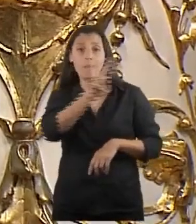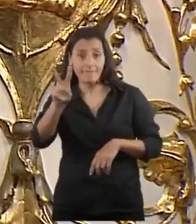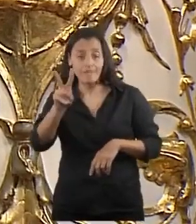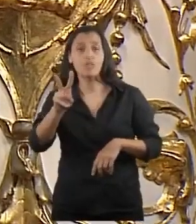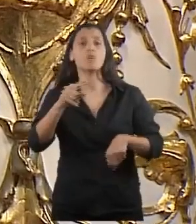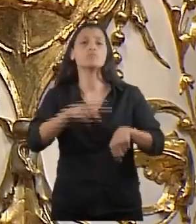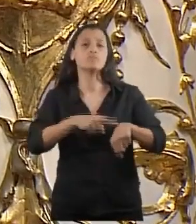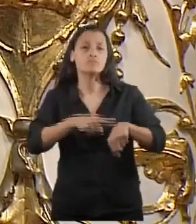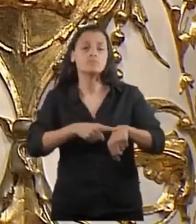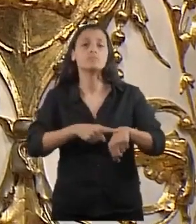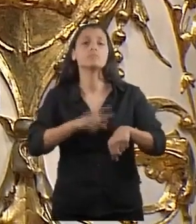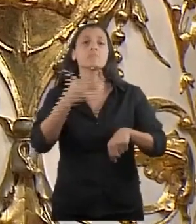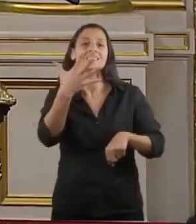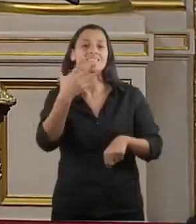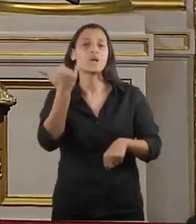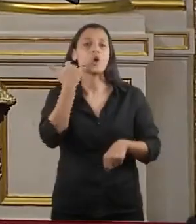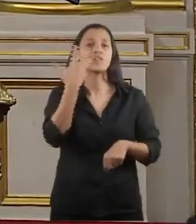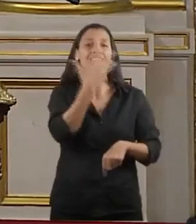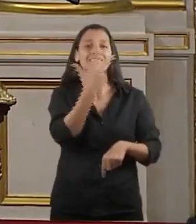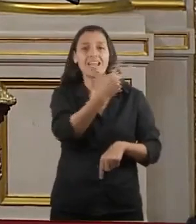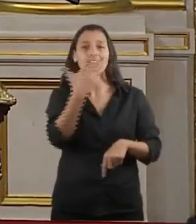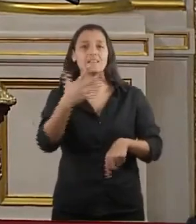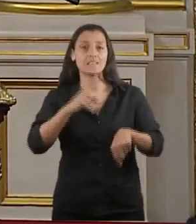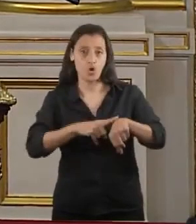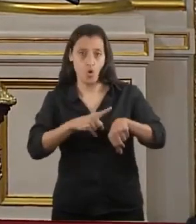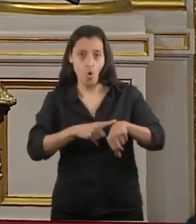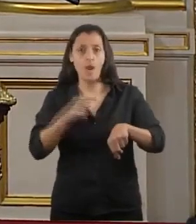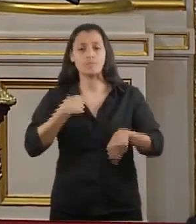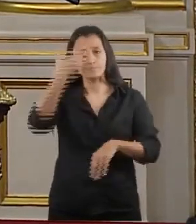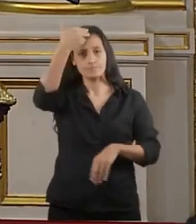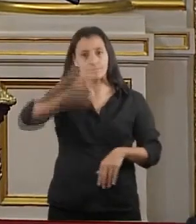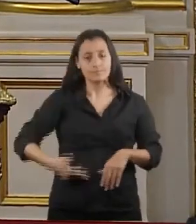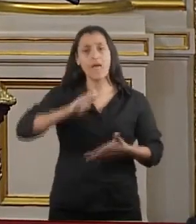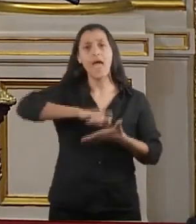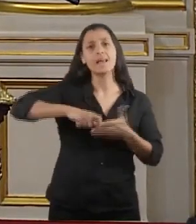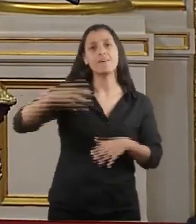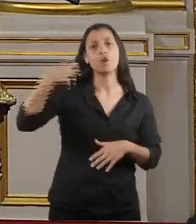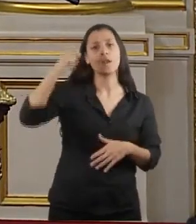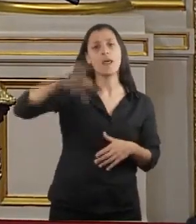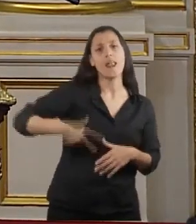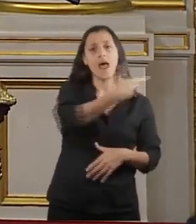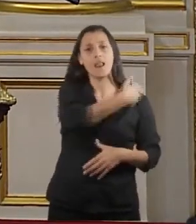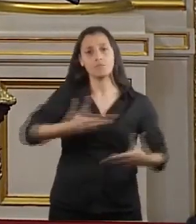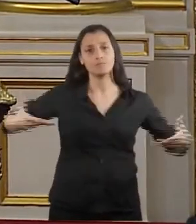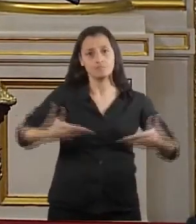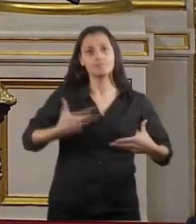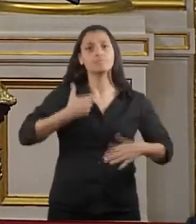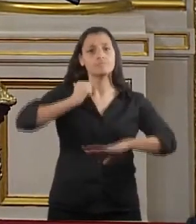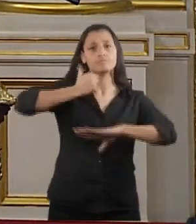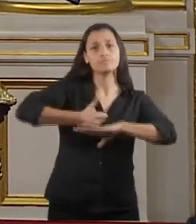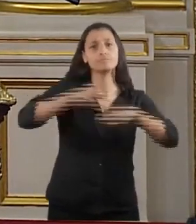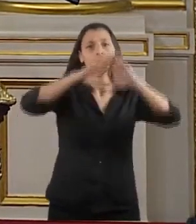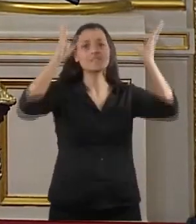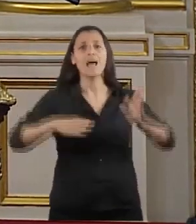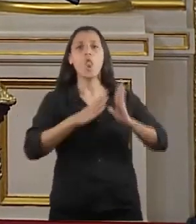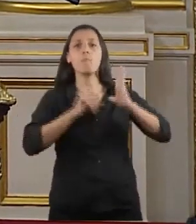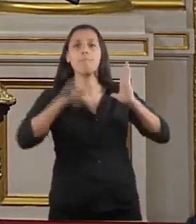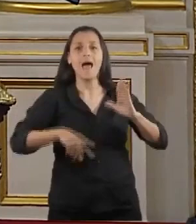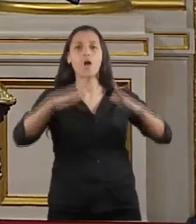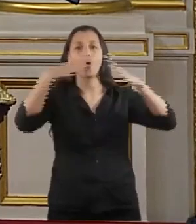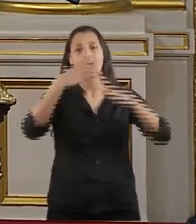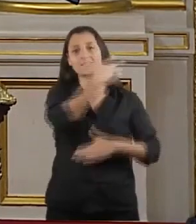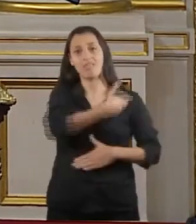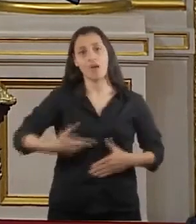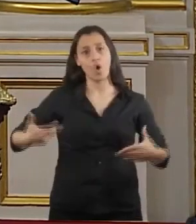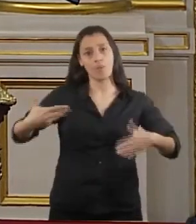siendo las 17 y 35 horas yo el escribano general de gobierno de la nación me constituyó en el salón blanco de la casa